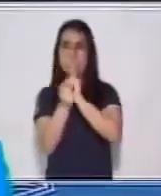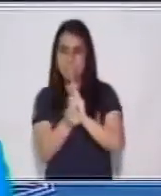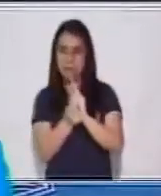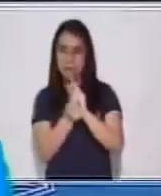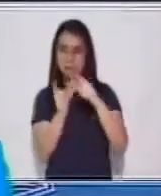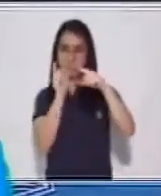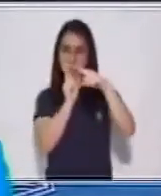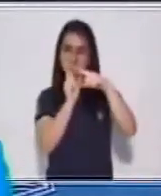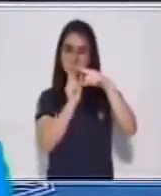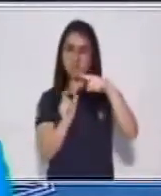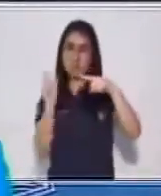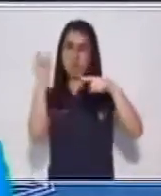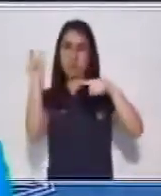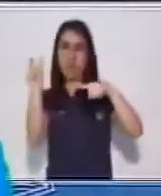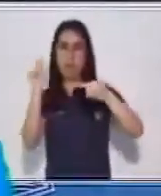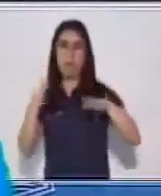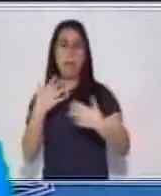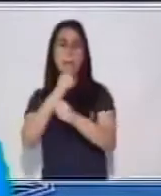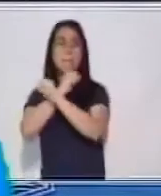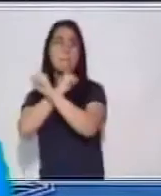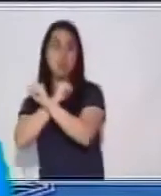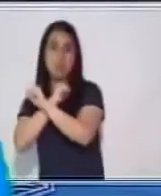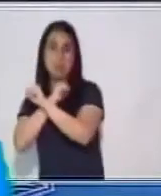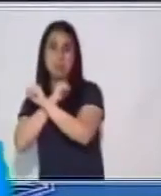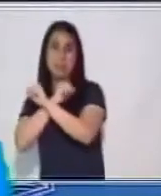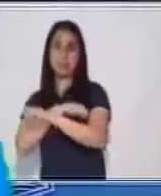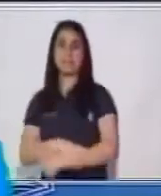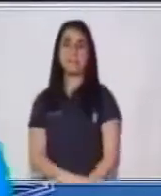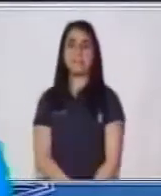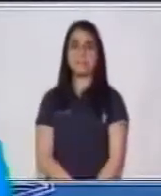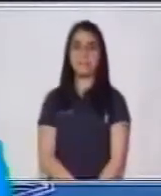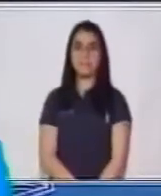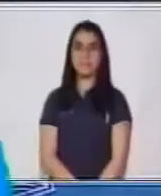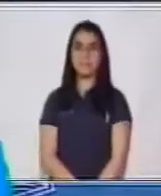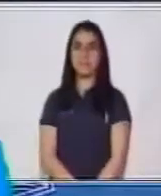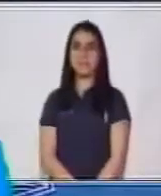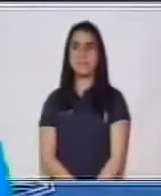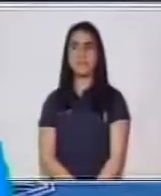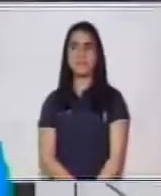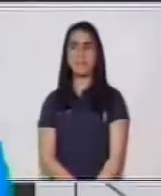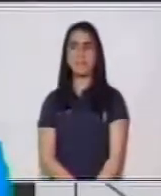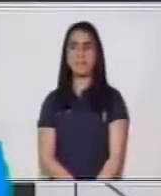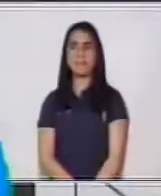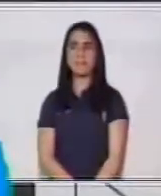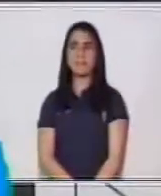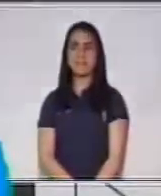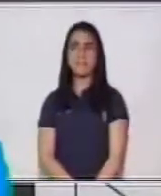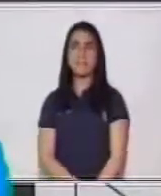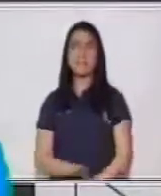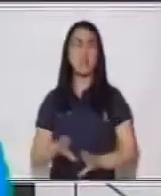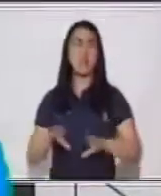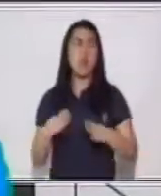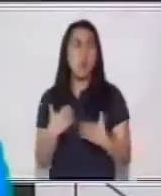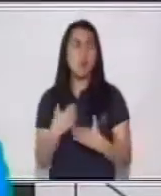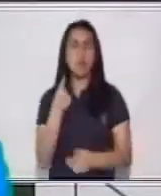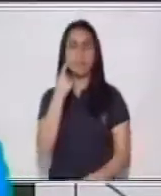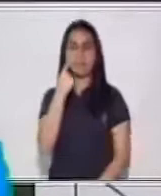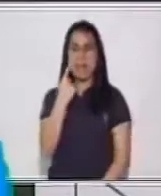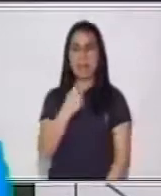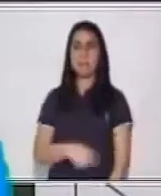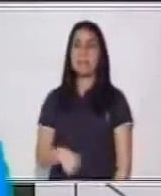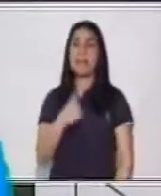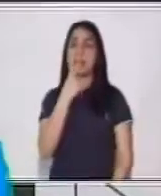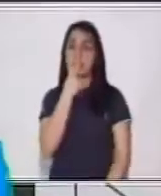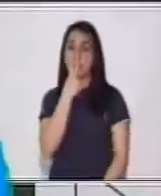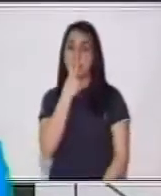a pasar a multiplicar la hipotenusa al otro lado. Y nos va a quedar hipotenusa por el